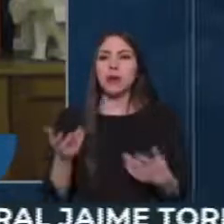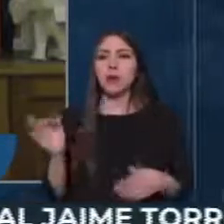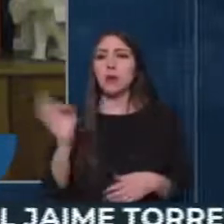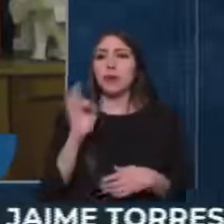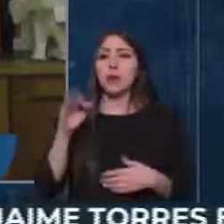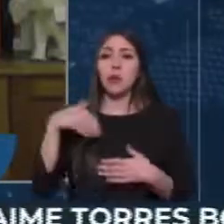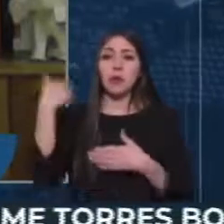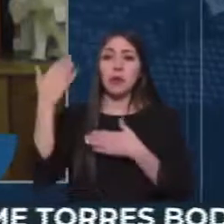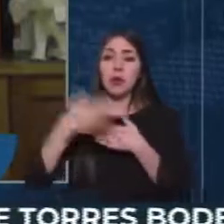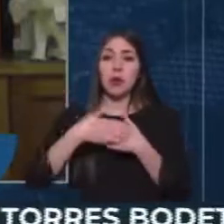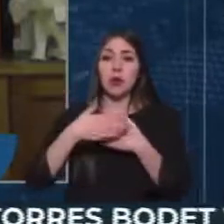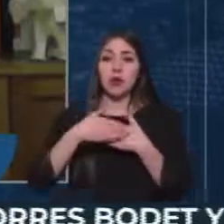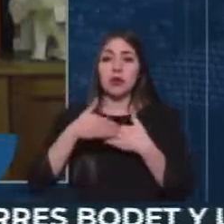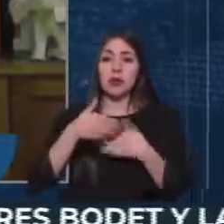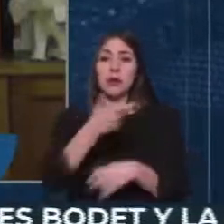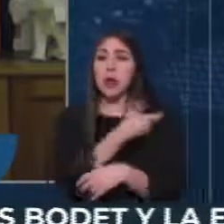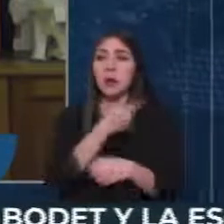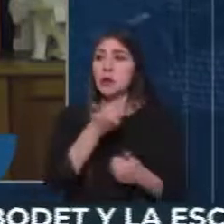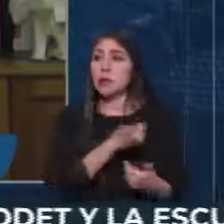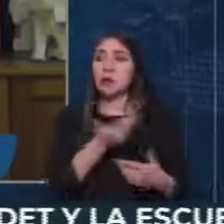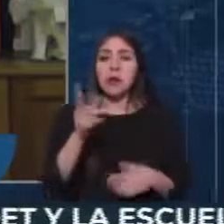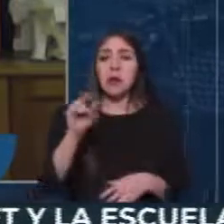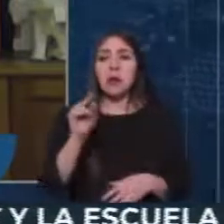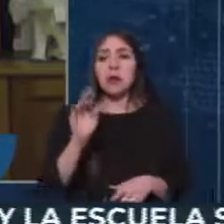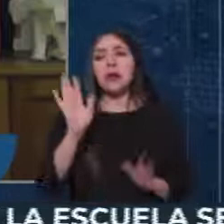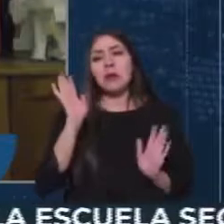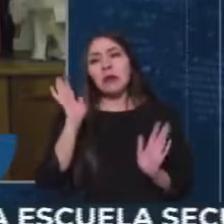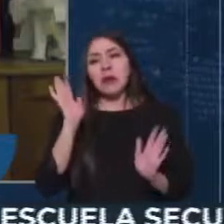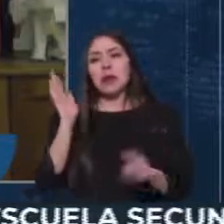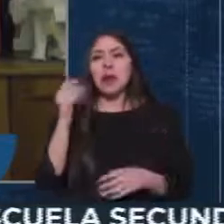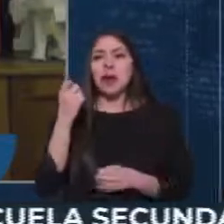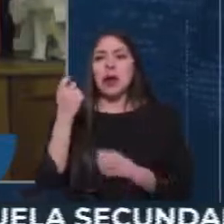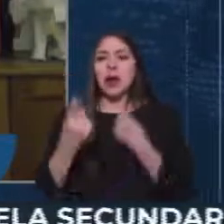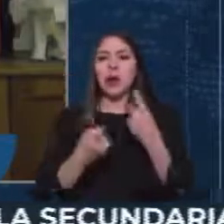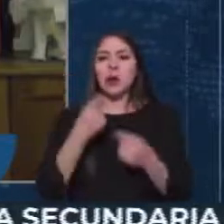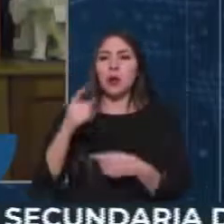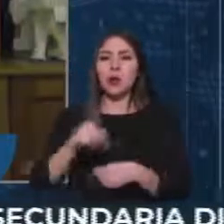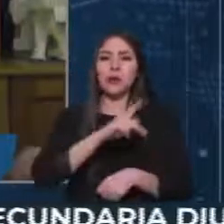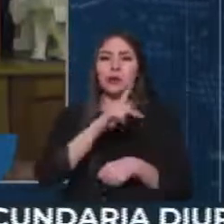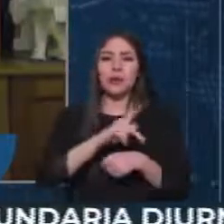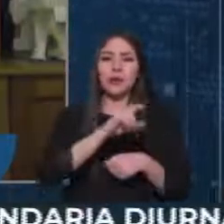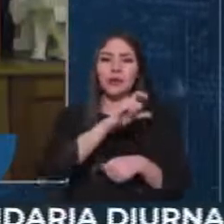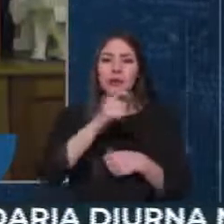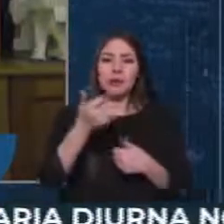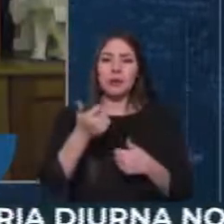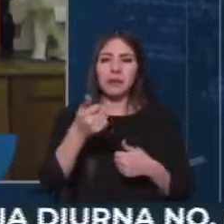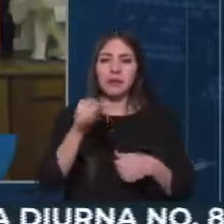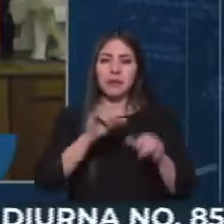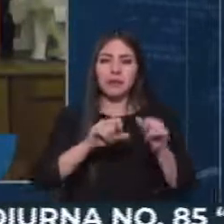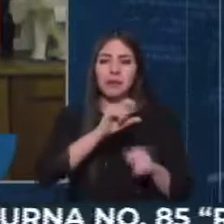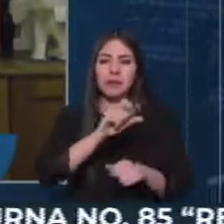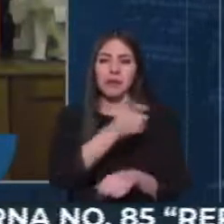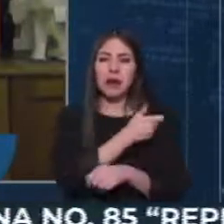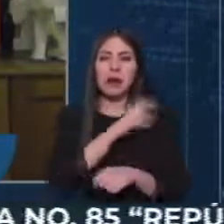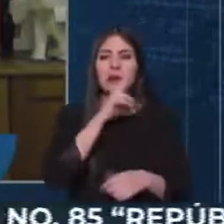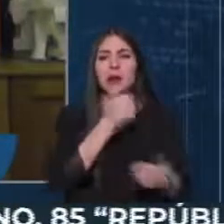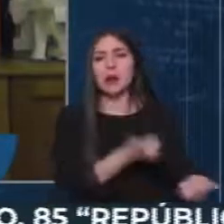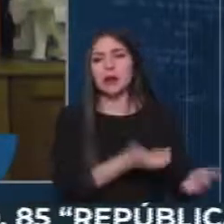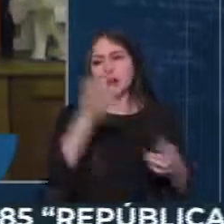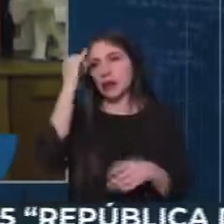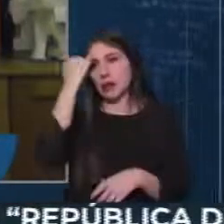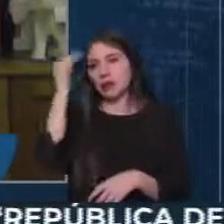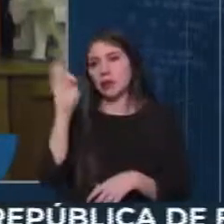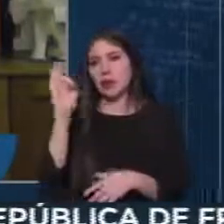las próximas que van a tener, y que esos embarques fueran enviados a India. y ayudaría marginalmente, ¿no? Muchos de estos